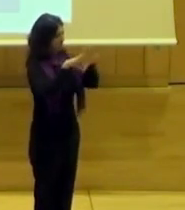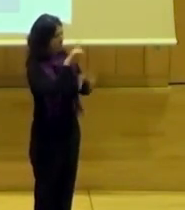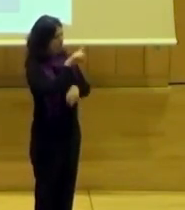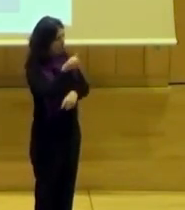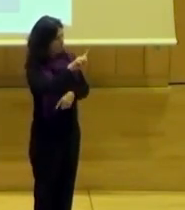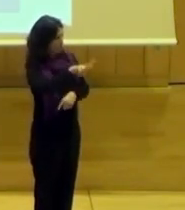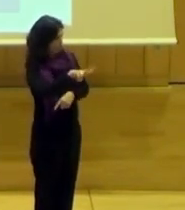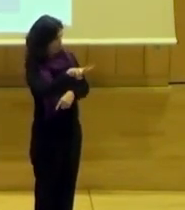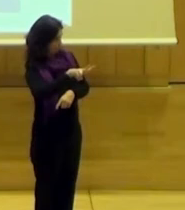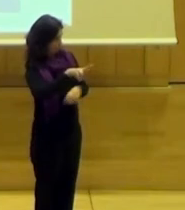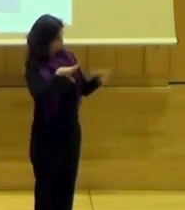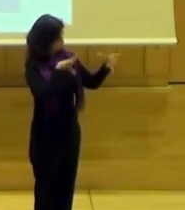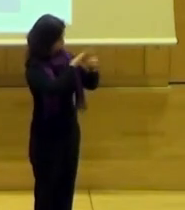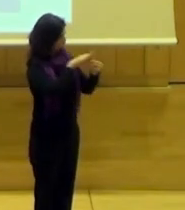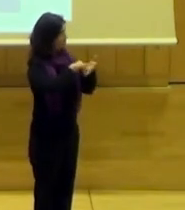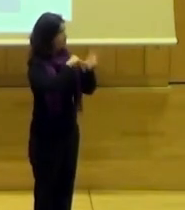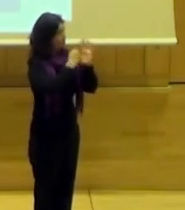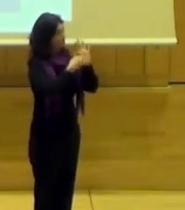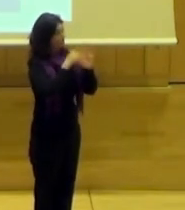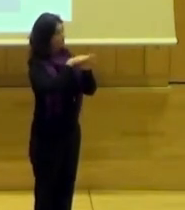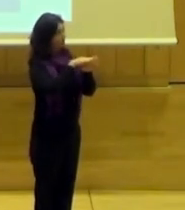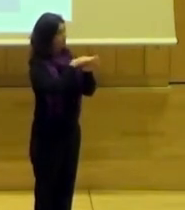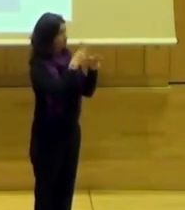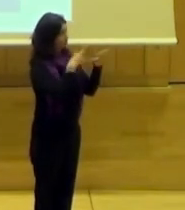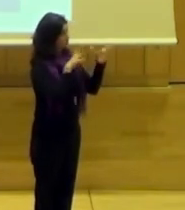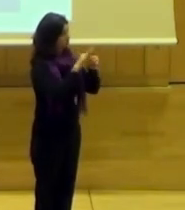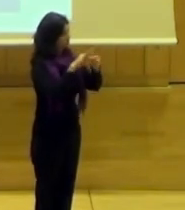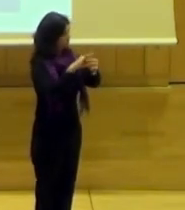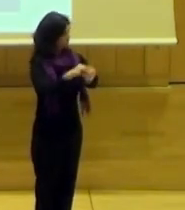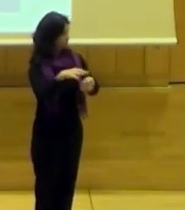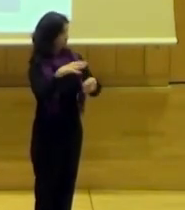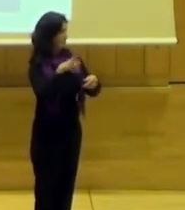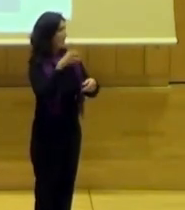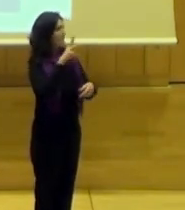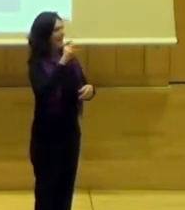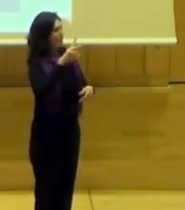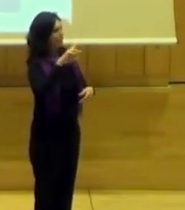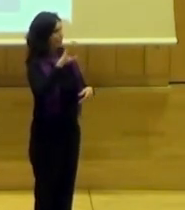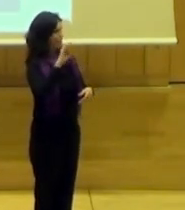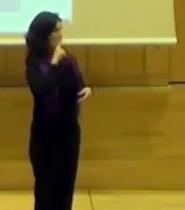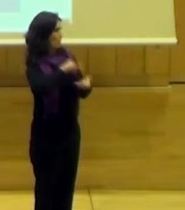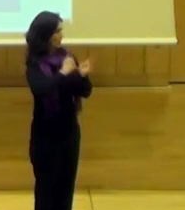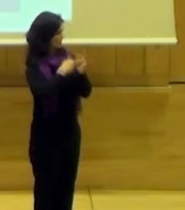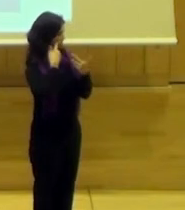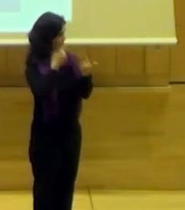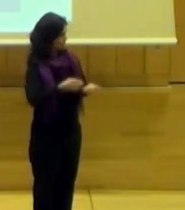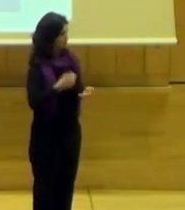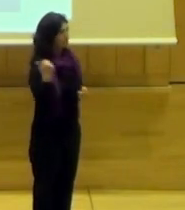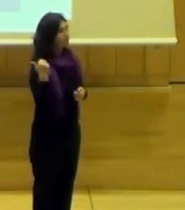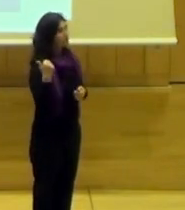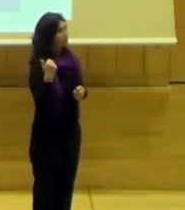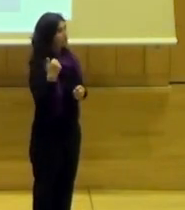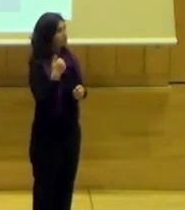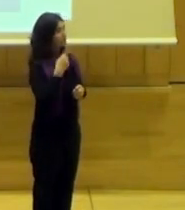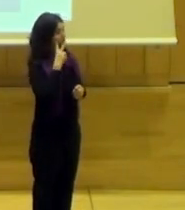2010, 11 y 12, ¿vale? Y proyecto de fruto de Pedro Salmerón como arquitecto. Pasamos. Y ya,